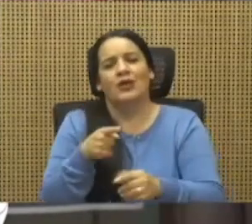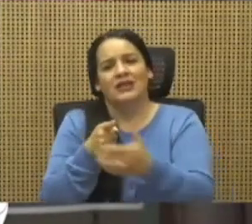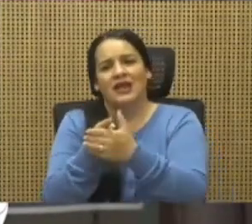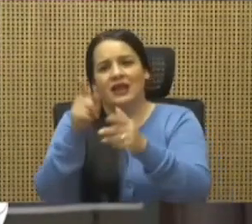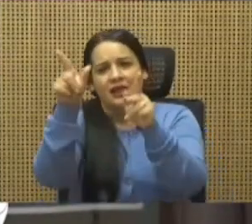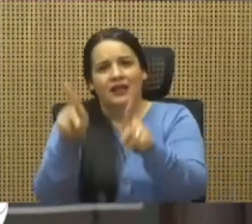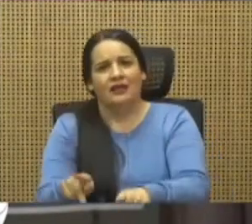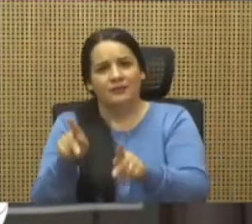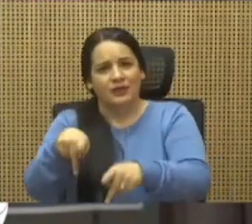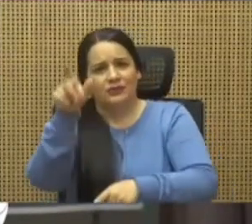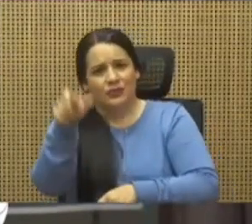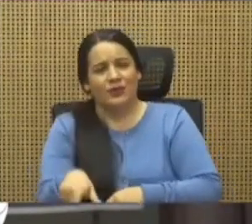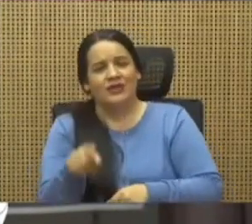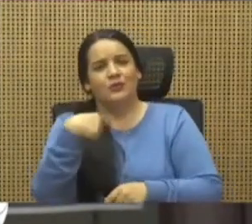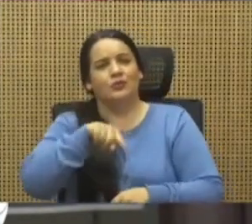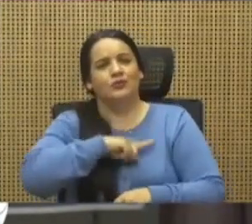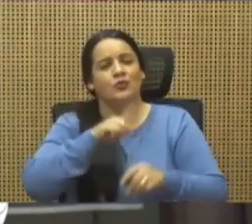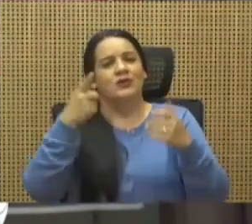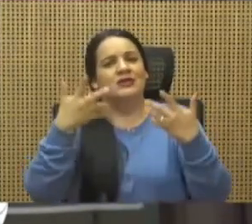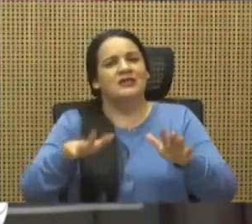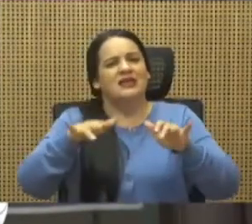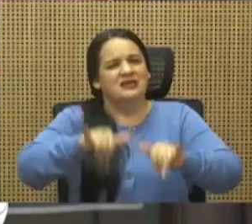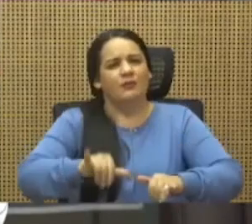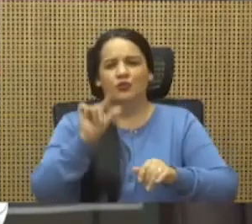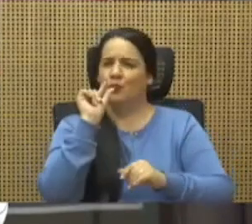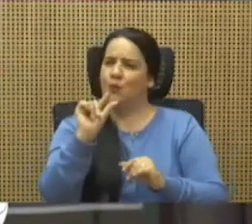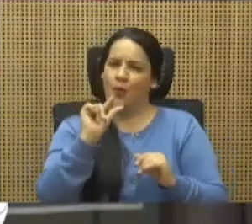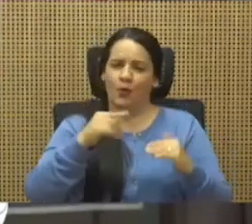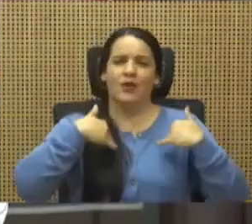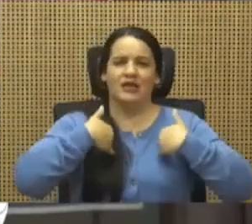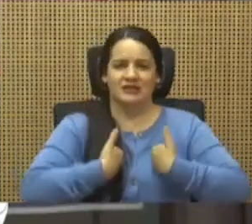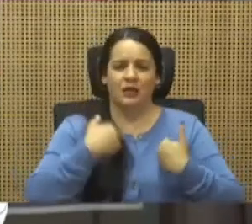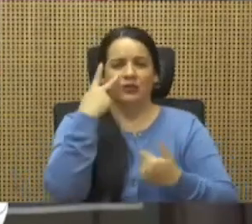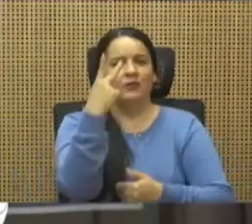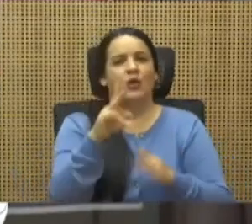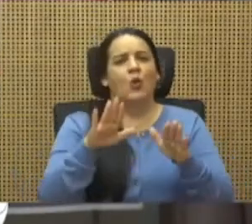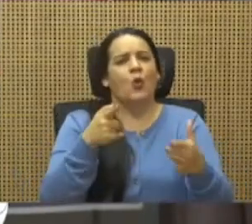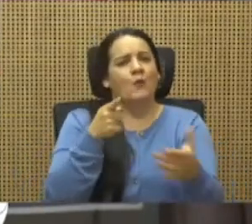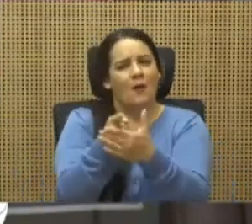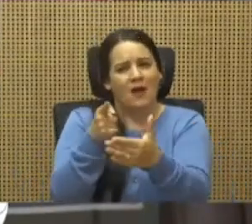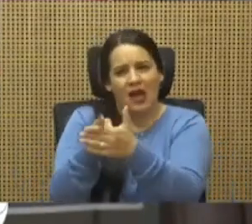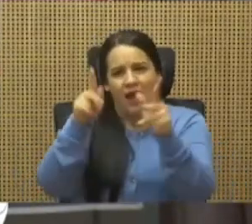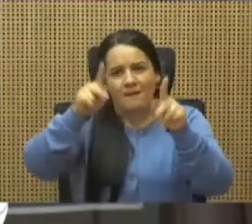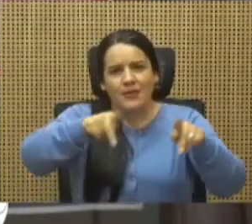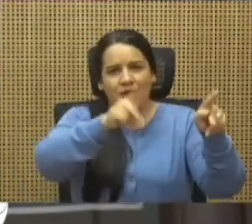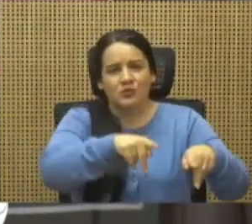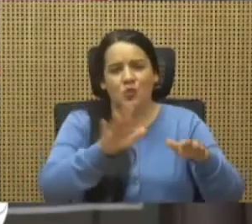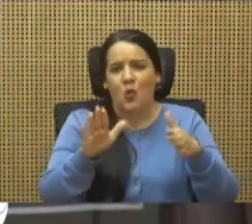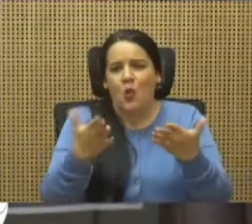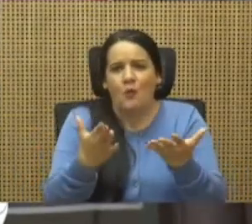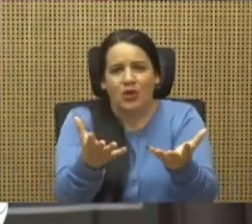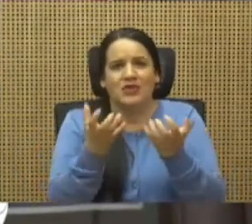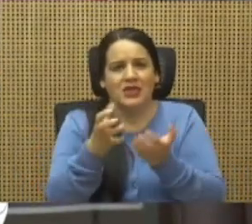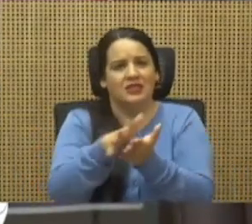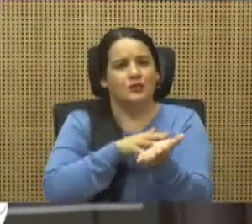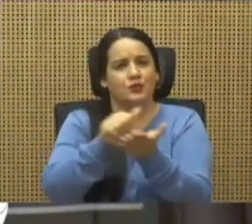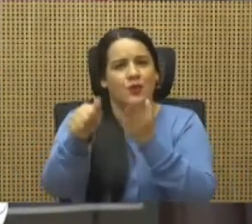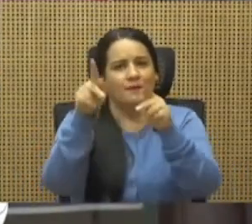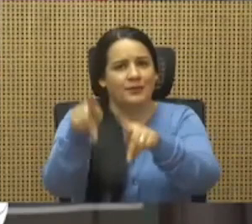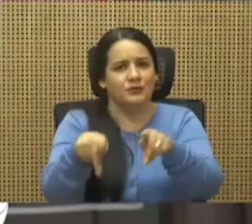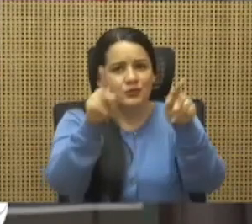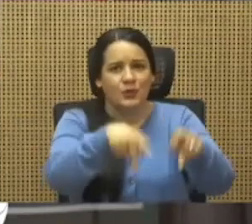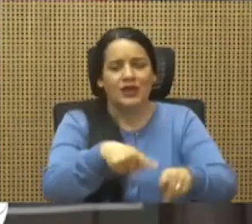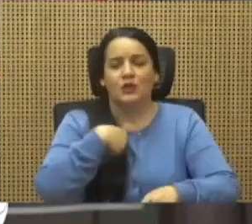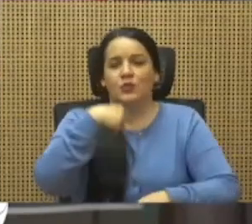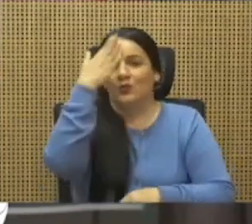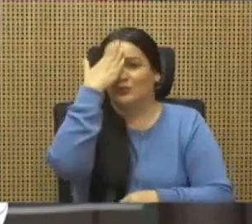personas. Y aquí estamos ya un poquito cansados, sinceramente, de ver cómo atacan a las personas y cómo quieren destruir a las personas. Sé que